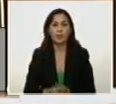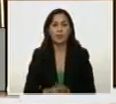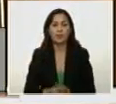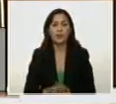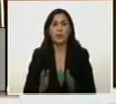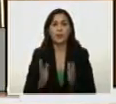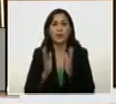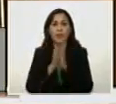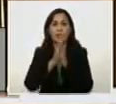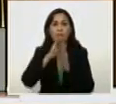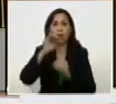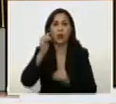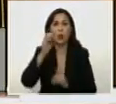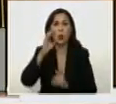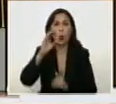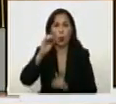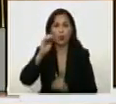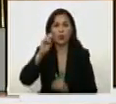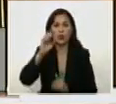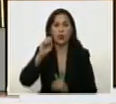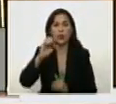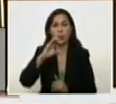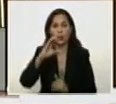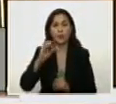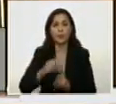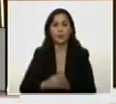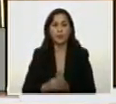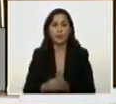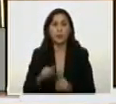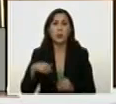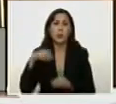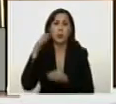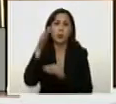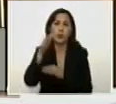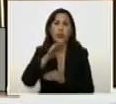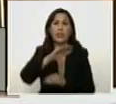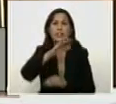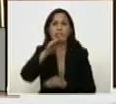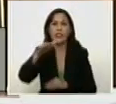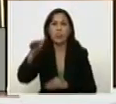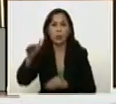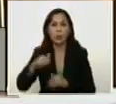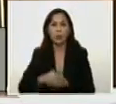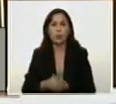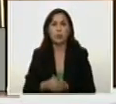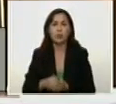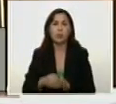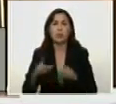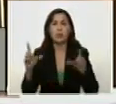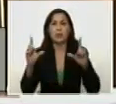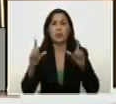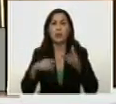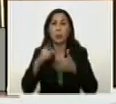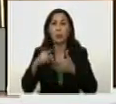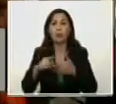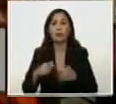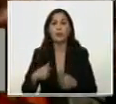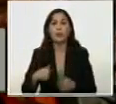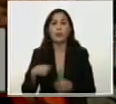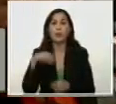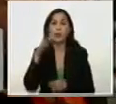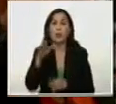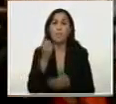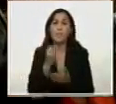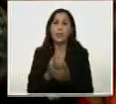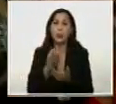San José de Cocodite. Para allá me fui, allá al cerro, a hacer el programa. Y yo estaba allá en